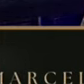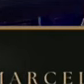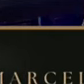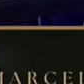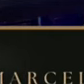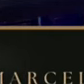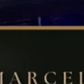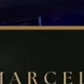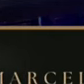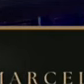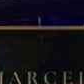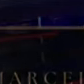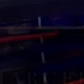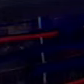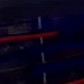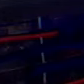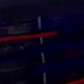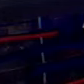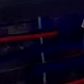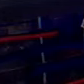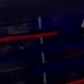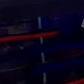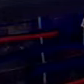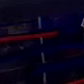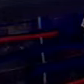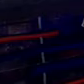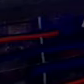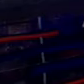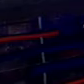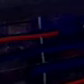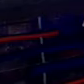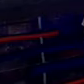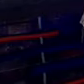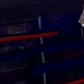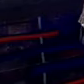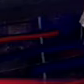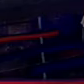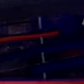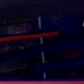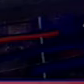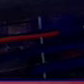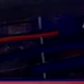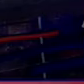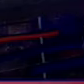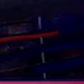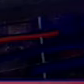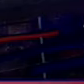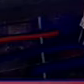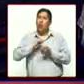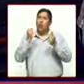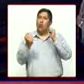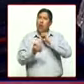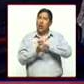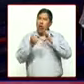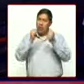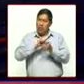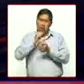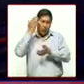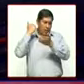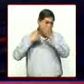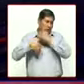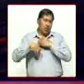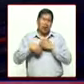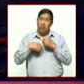cambio que ha sufrido. Si bien recordamos datos históricos, se decía el traje del moreno, pero vamos a conocer cómo va cambiando de traje moreno